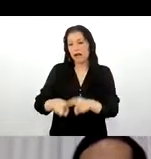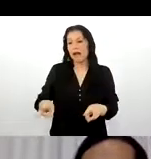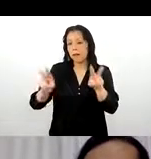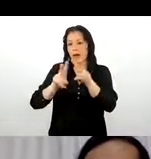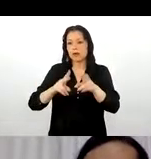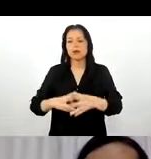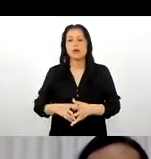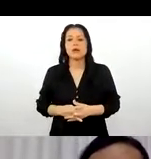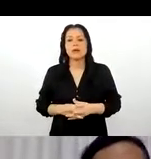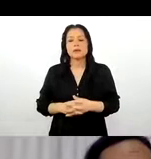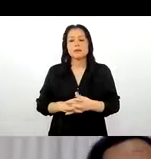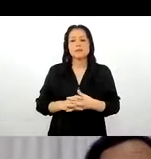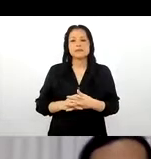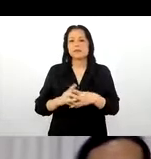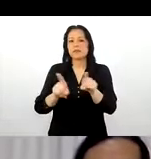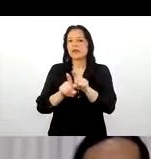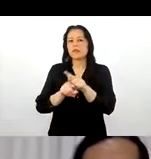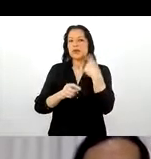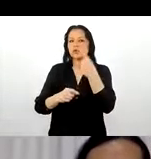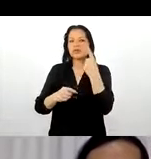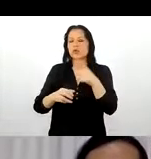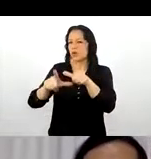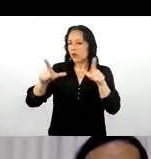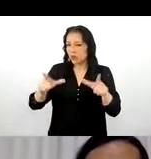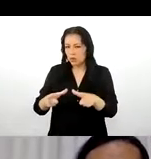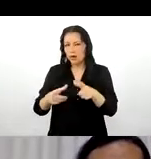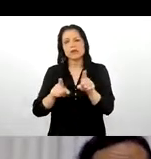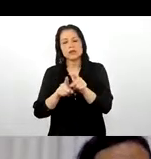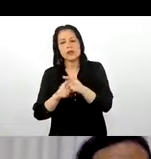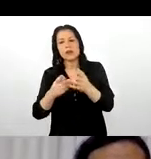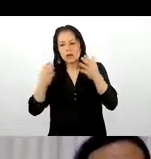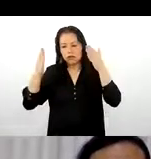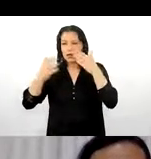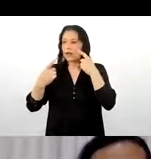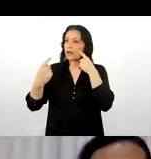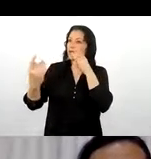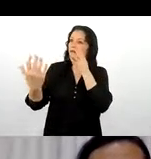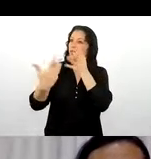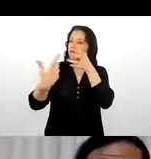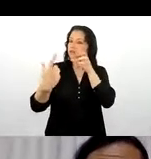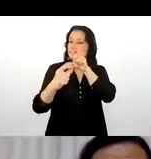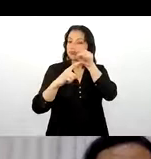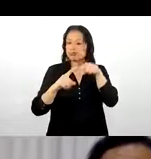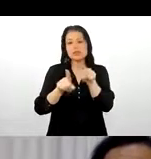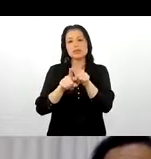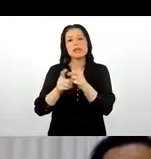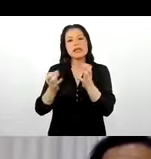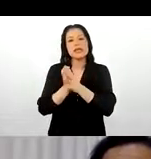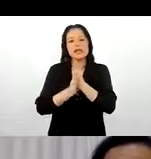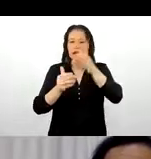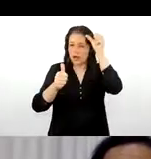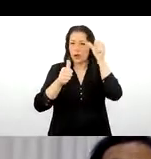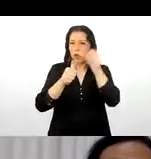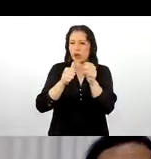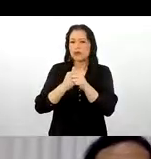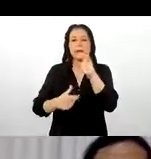¿no? Que ya no solamente busca un destino, busca contactarse, busca rostros, busca recuerdos y es un viajero